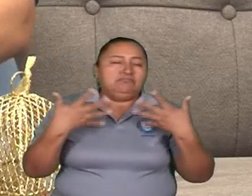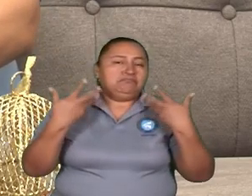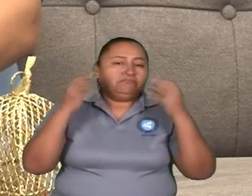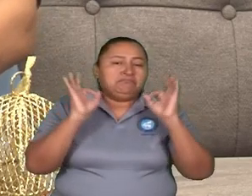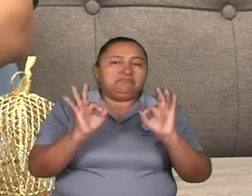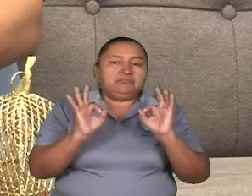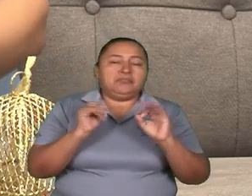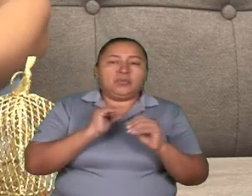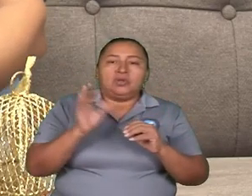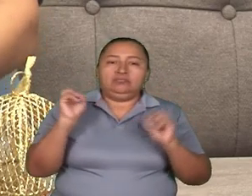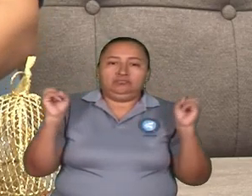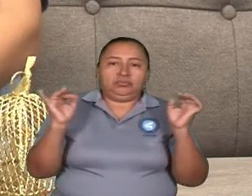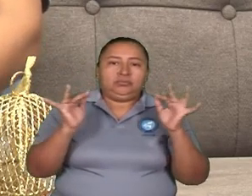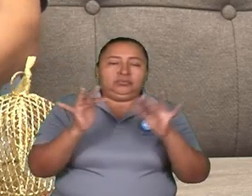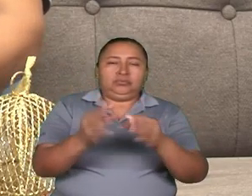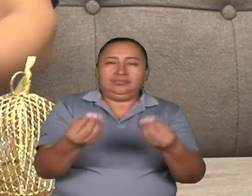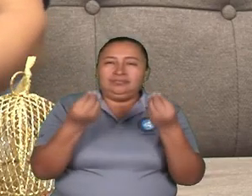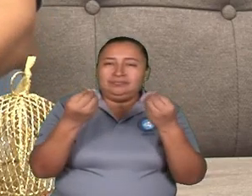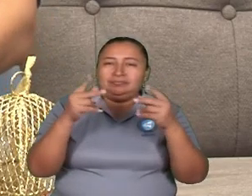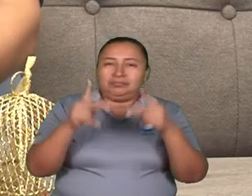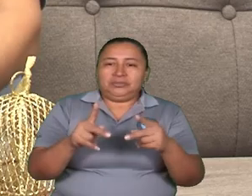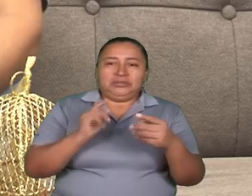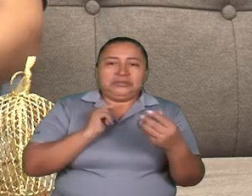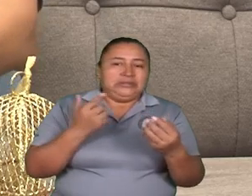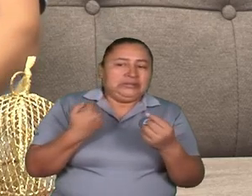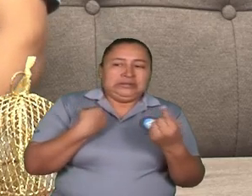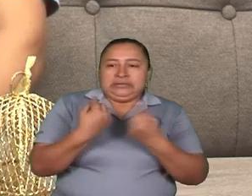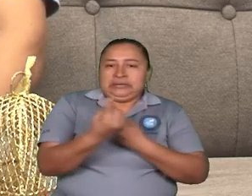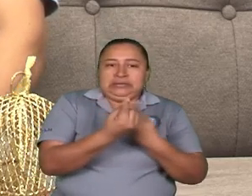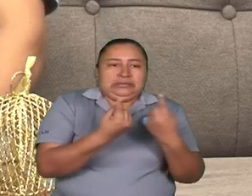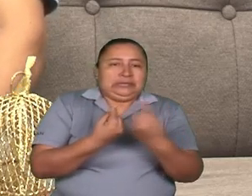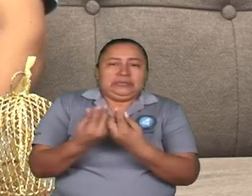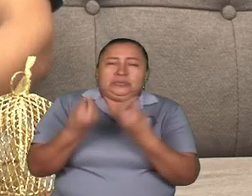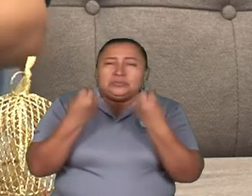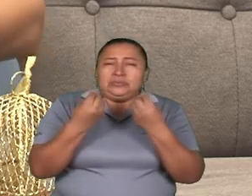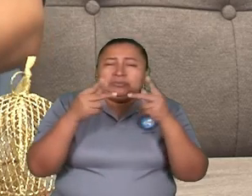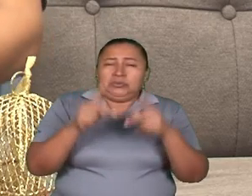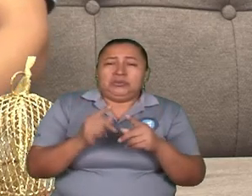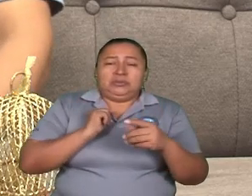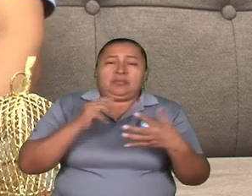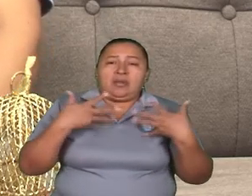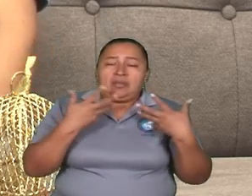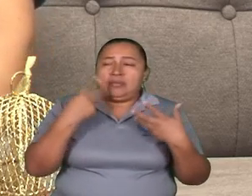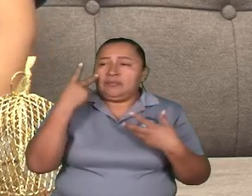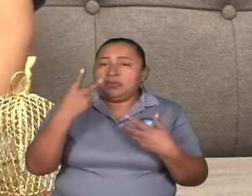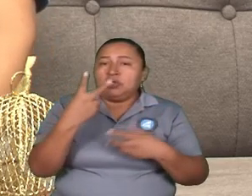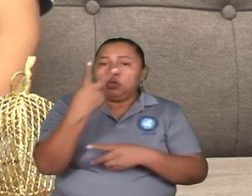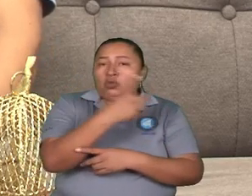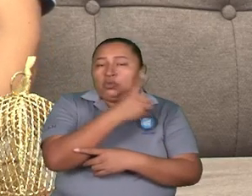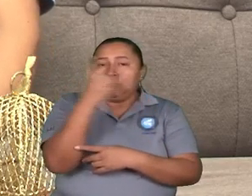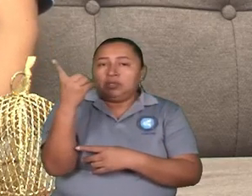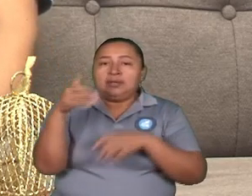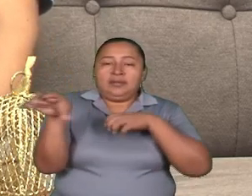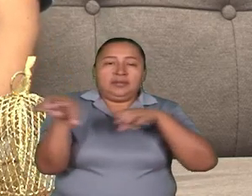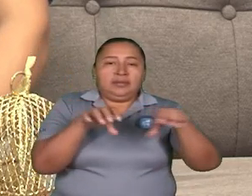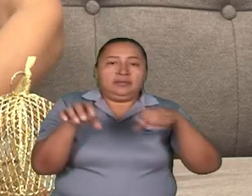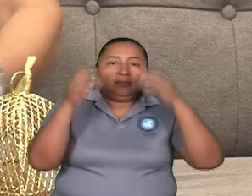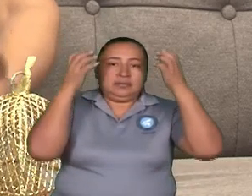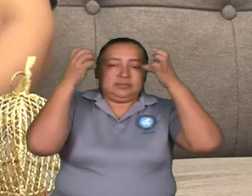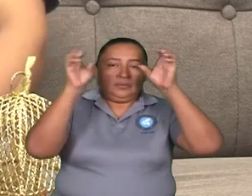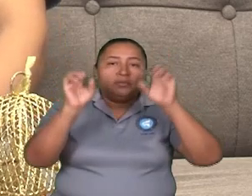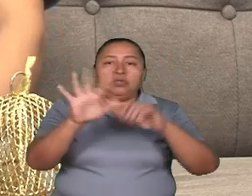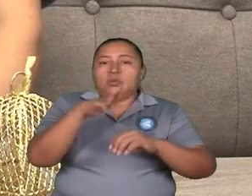los que estaban ahí son protagonistas, ¿verdad?, que tienen restaurantes, tienen